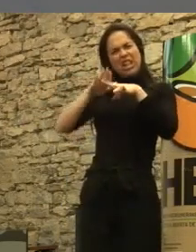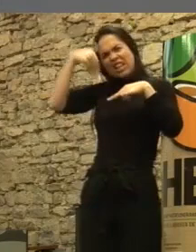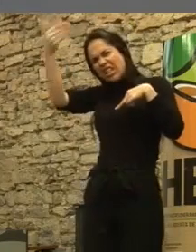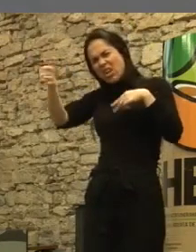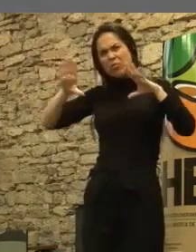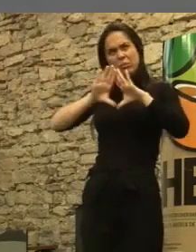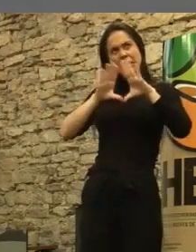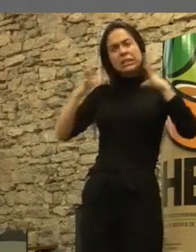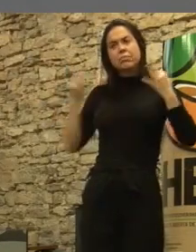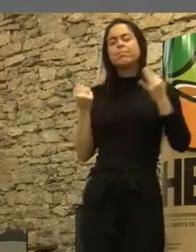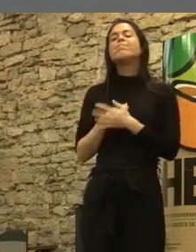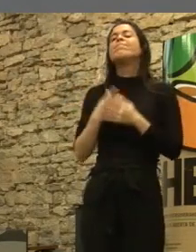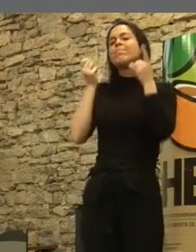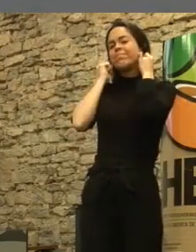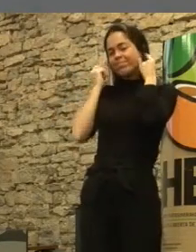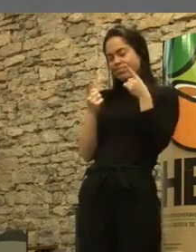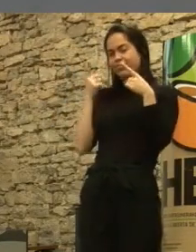cosas.